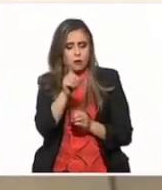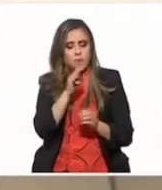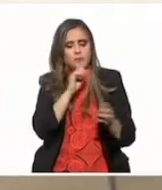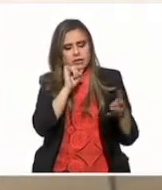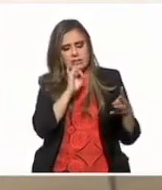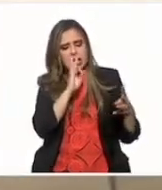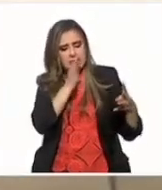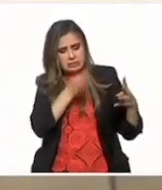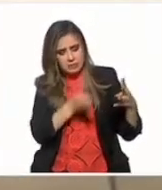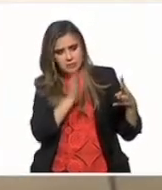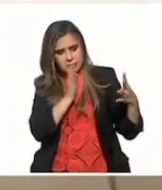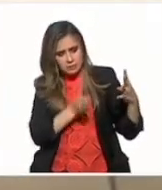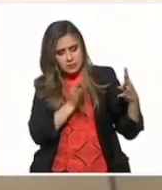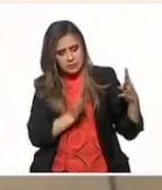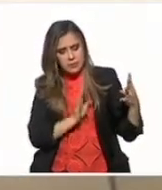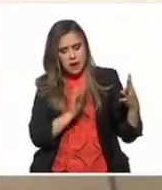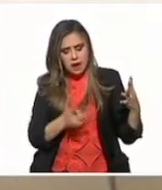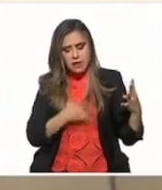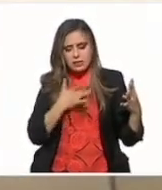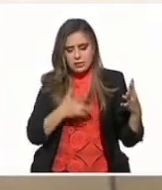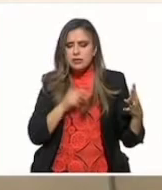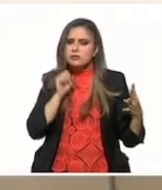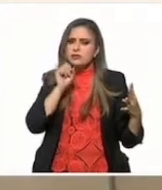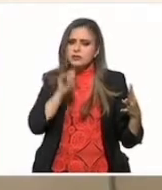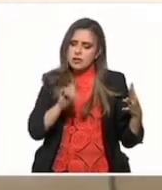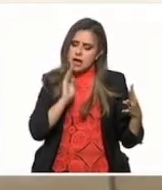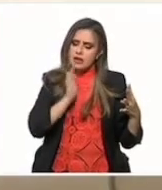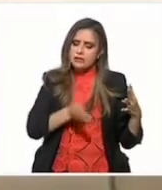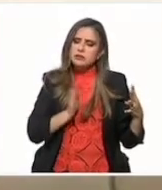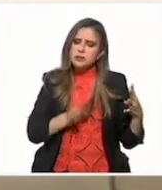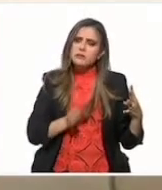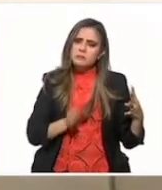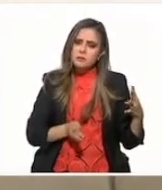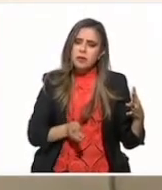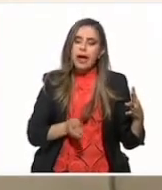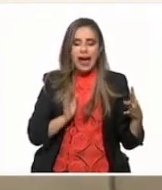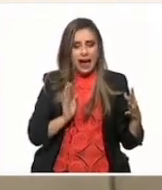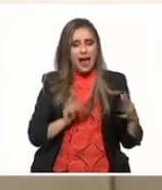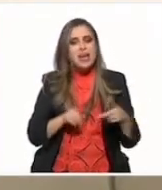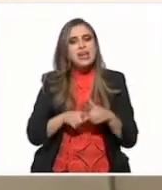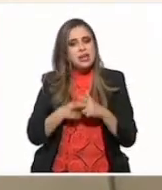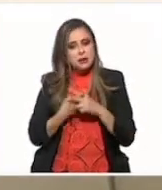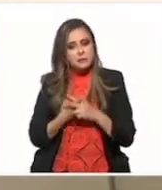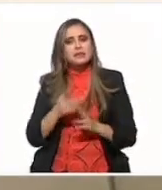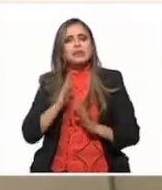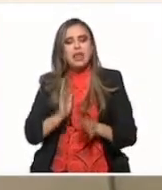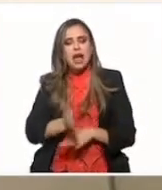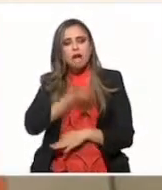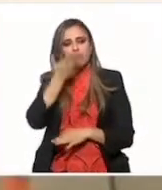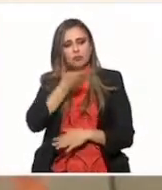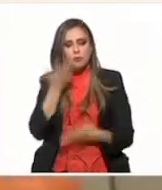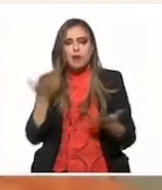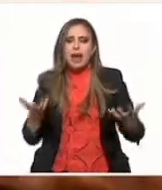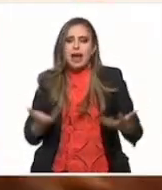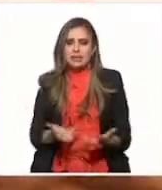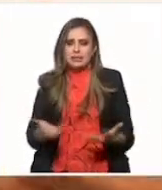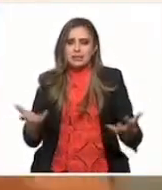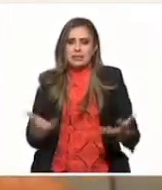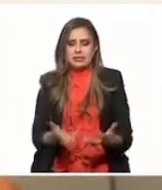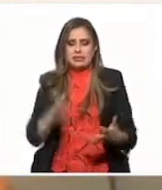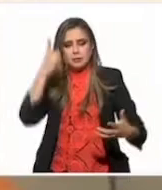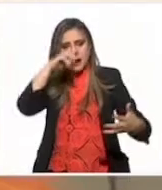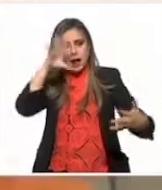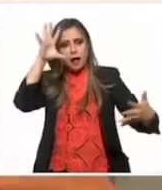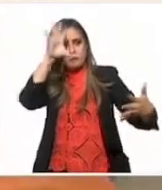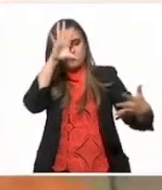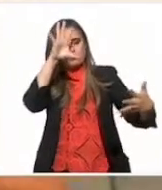te sientes afirmando esta experiencia empiezas a familiarizarte con ello entonces ya esta